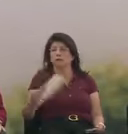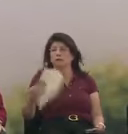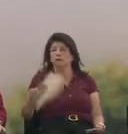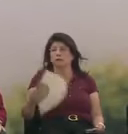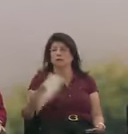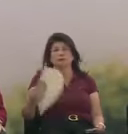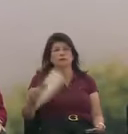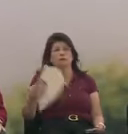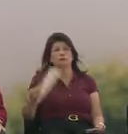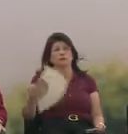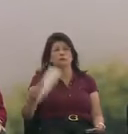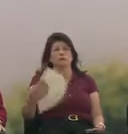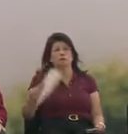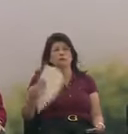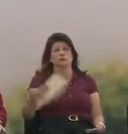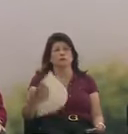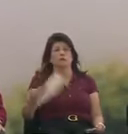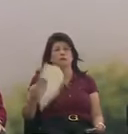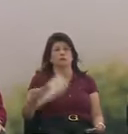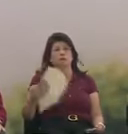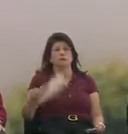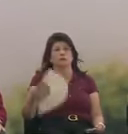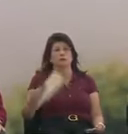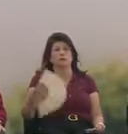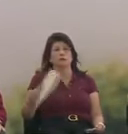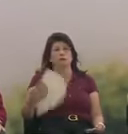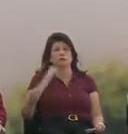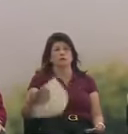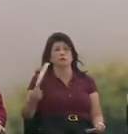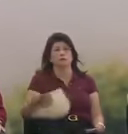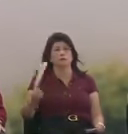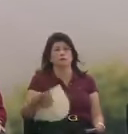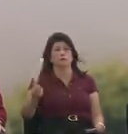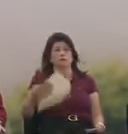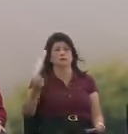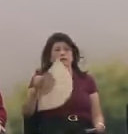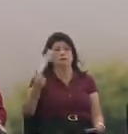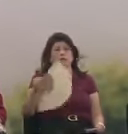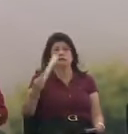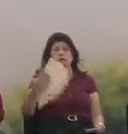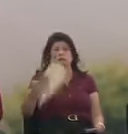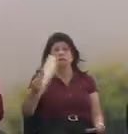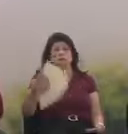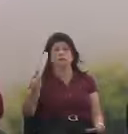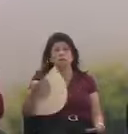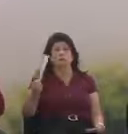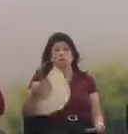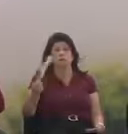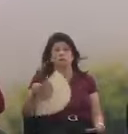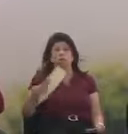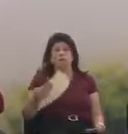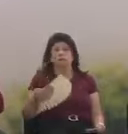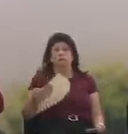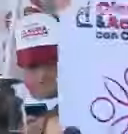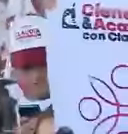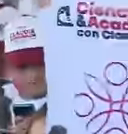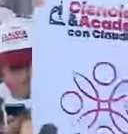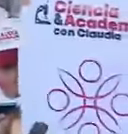el segundo piso de la Cuarta Transformación en Chalco. Muchísimas gracias.